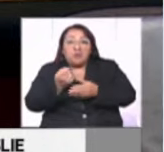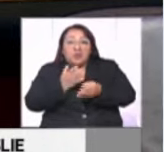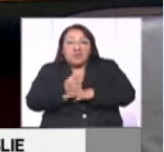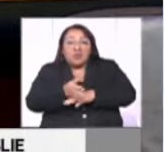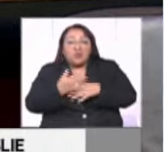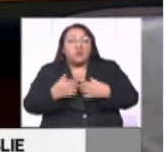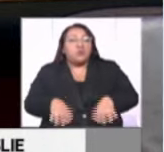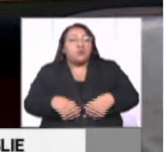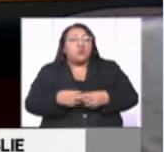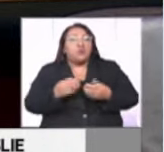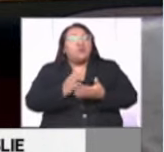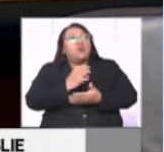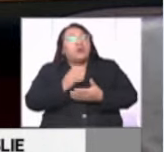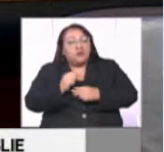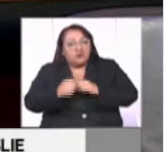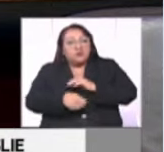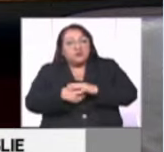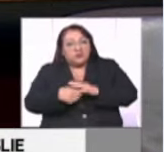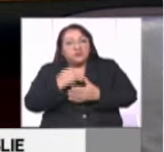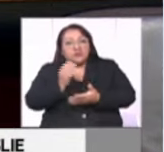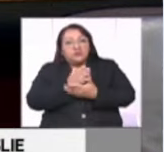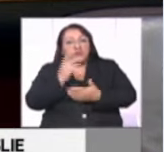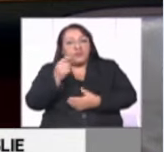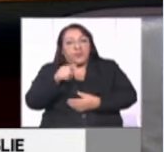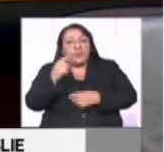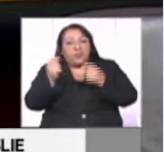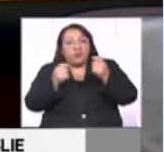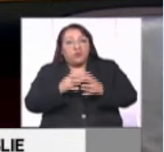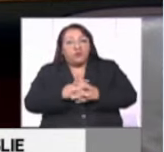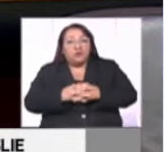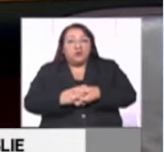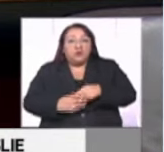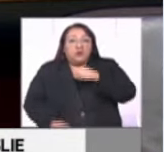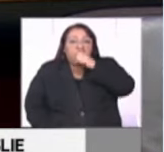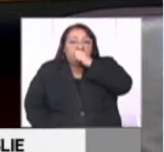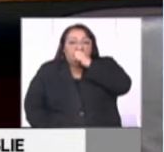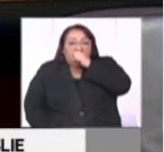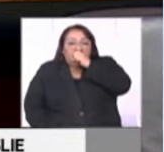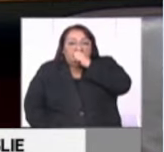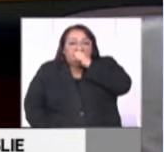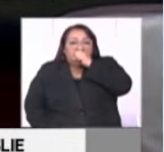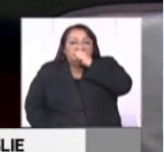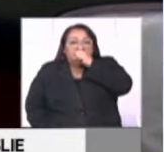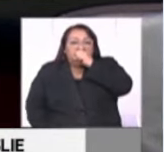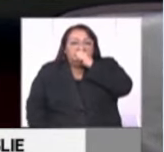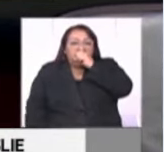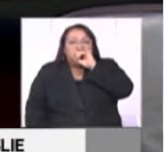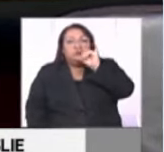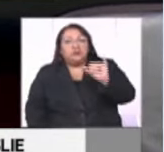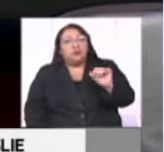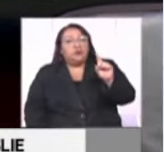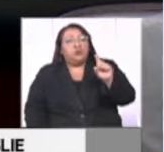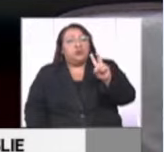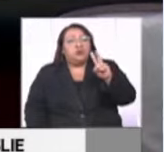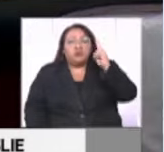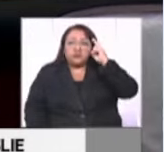gran cantidad de corrupción y de problemas no solamente a los turistas, quienes tienen que quedarse uno o dos días más dependiendo de las colas y